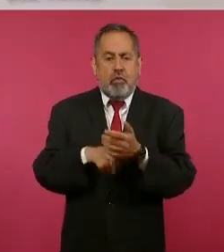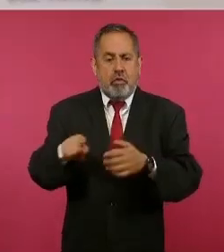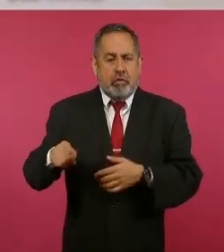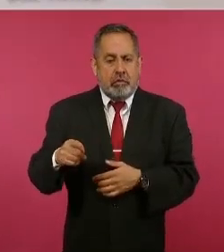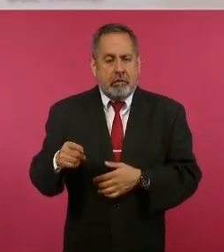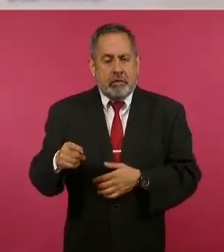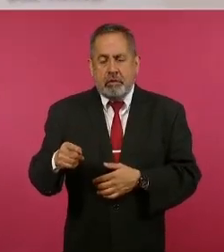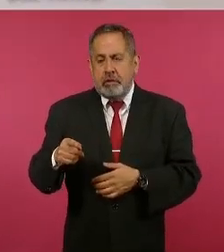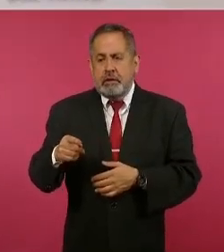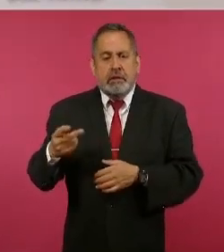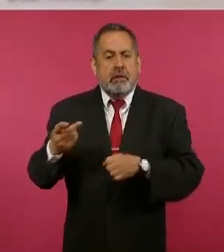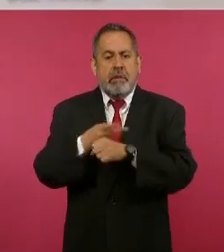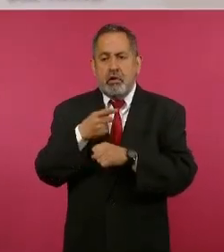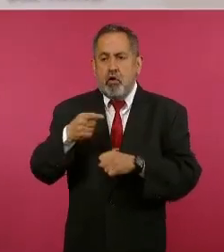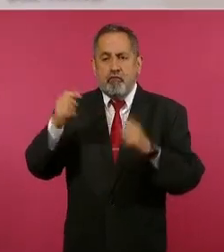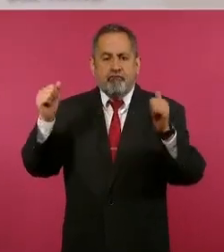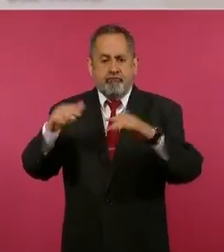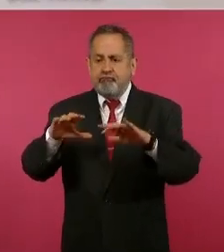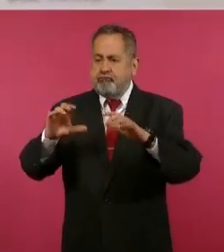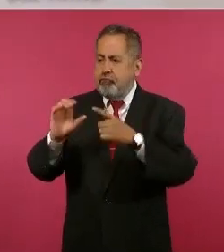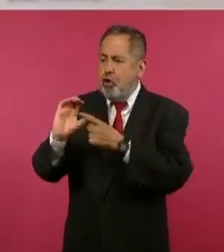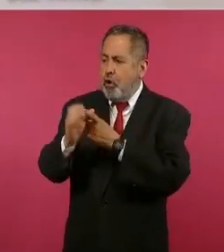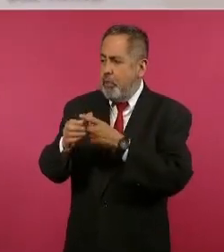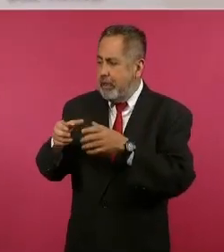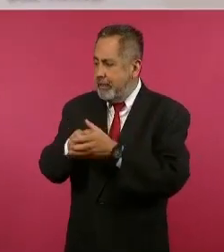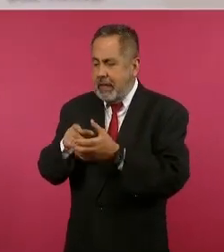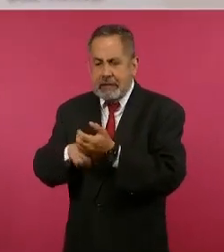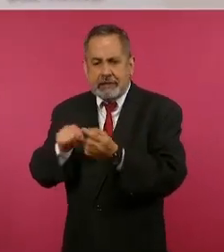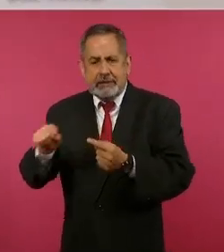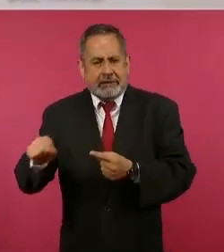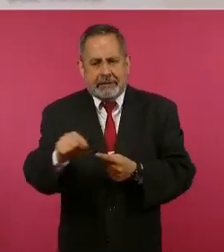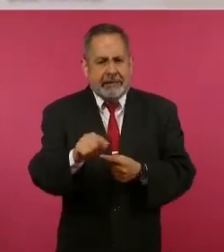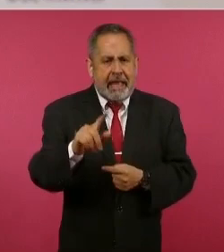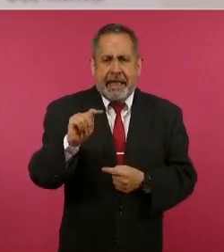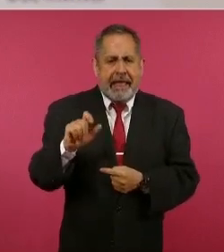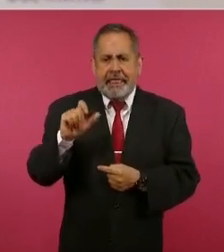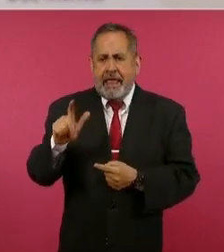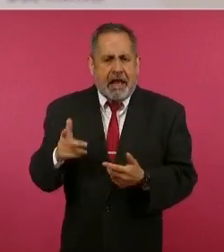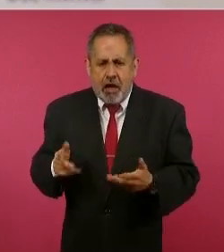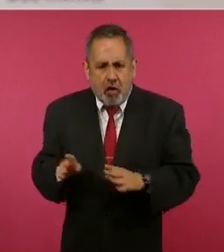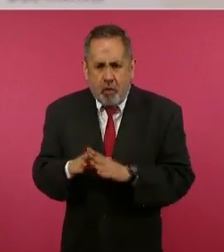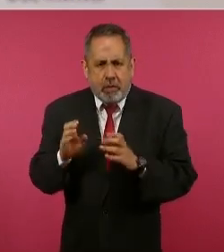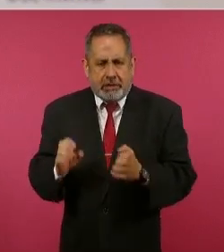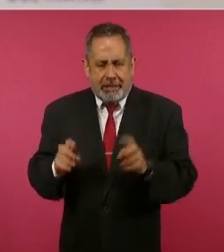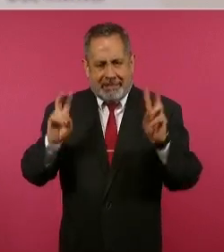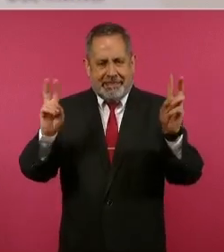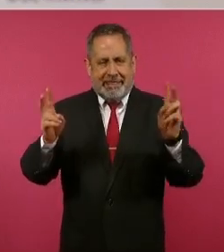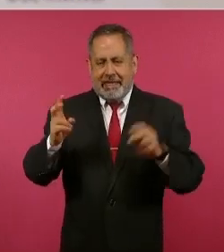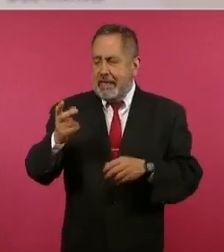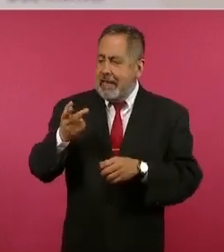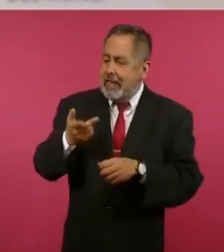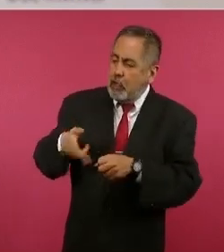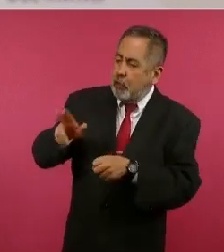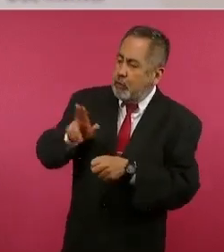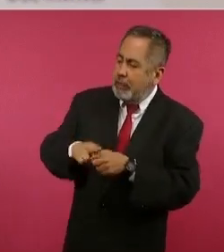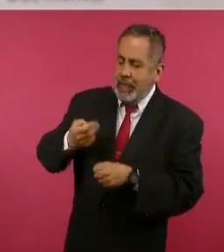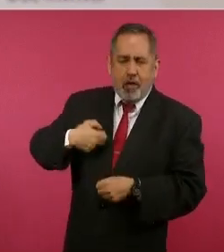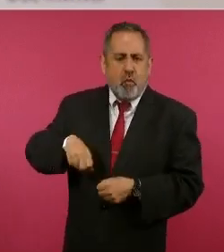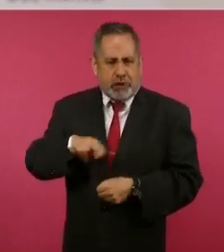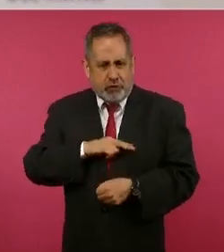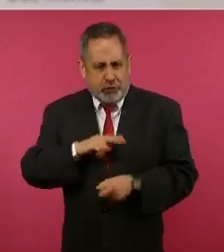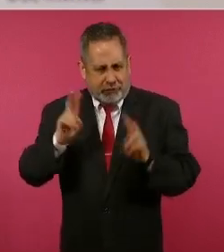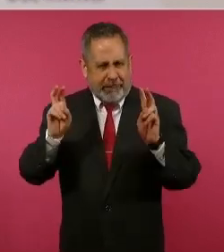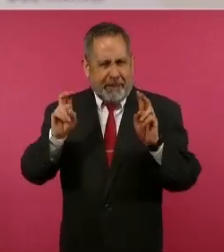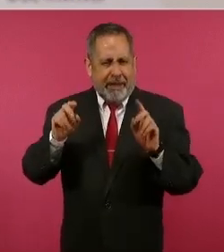cómo se han dado las asambleas, cómo están estos centros de la clínica es nuestra. Y se